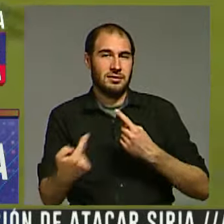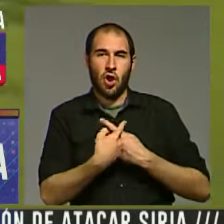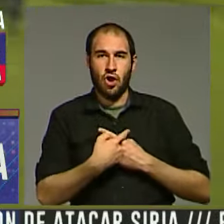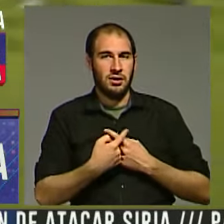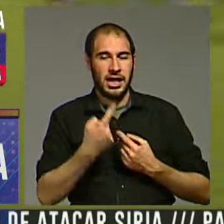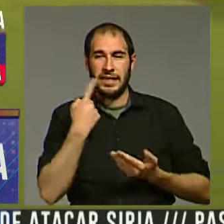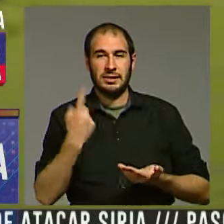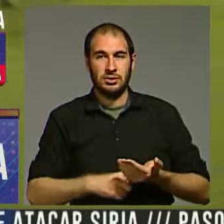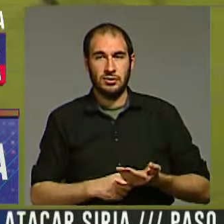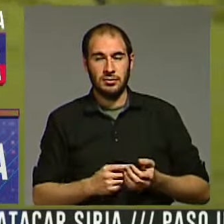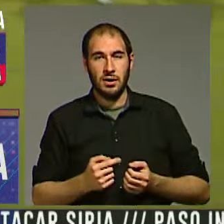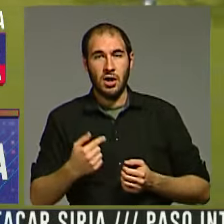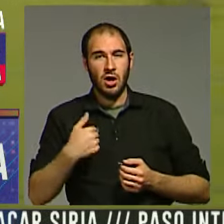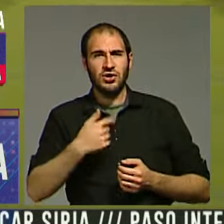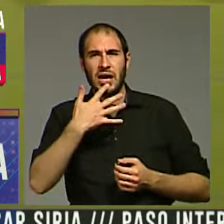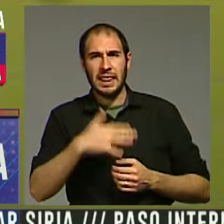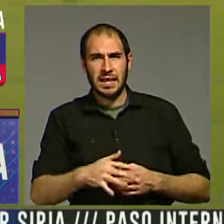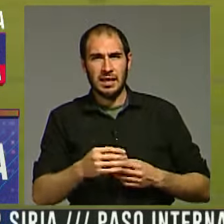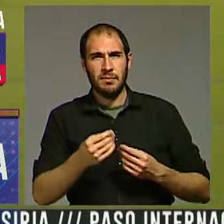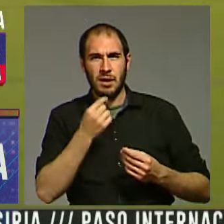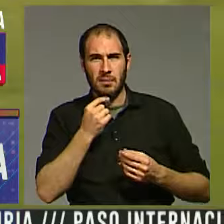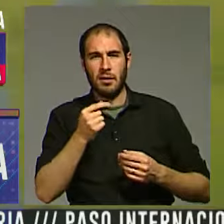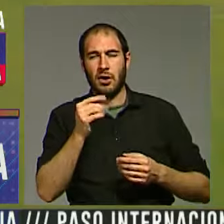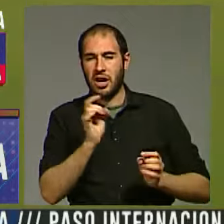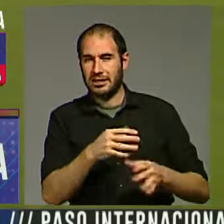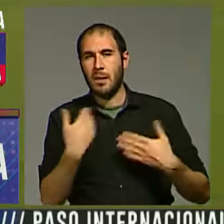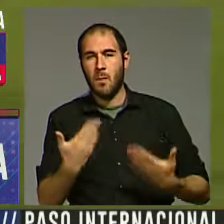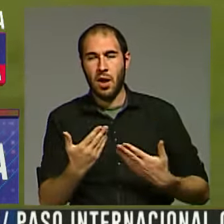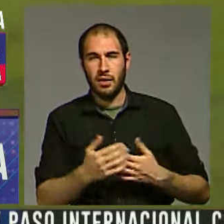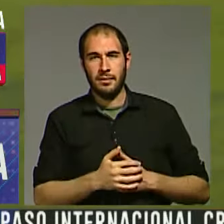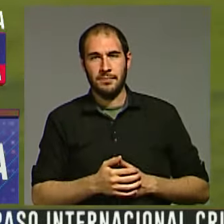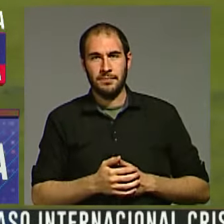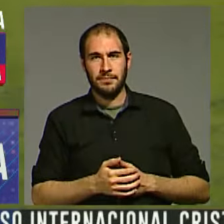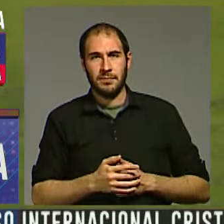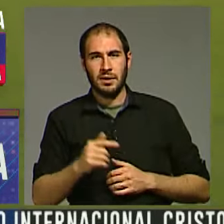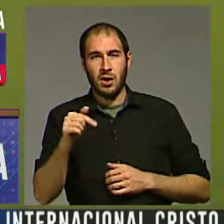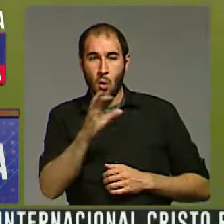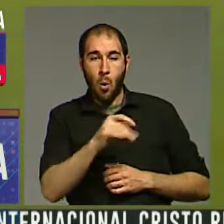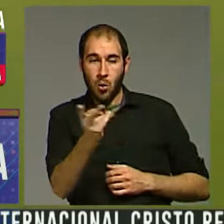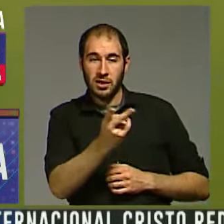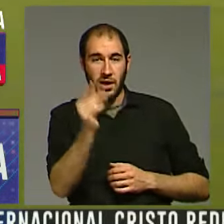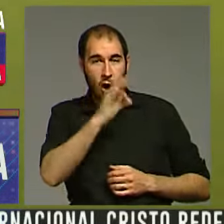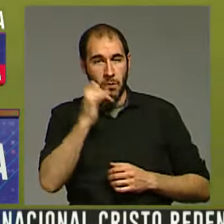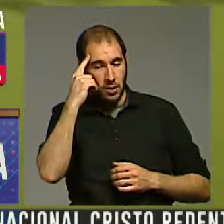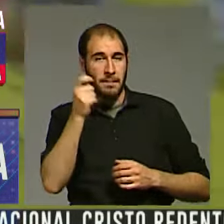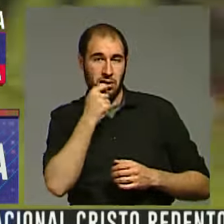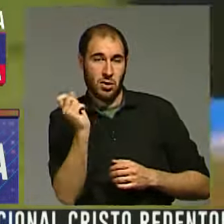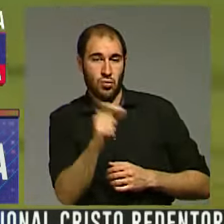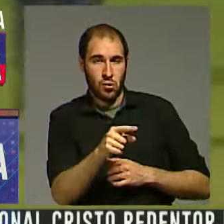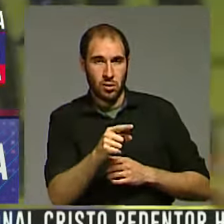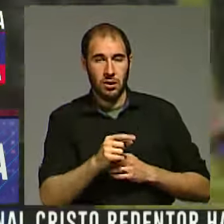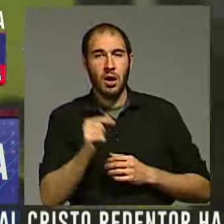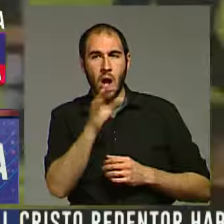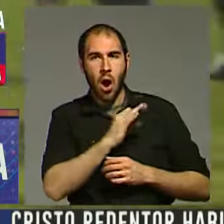una decisión que yo interpreto cuanto menos objetable. Me parece que acá tienen que opinar ustedes como periodistas y dar